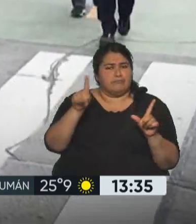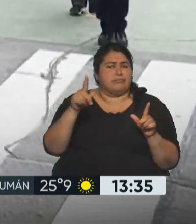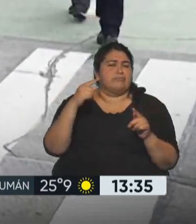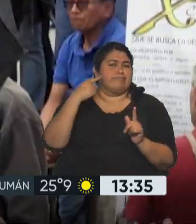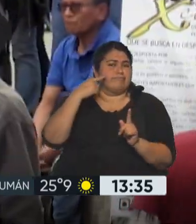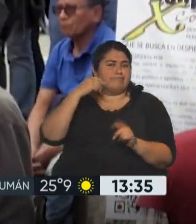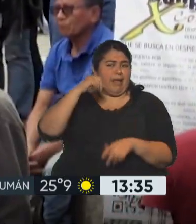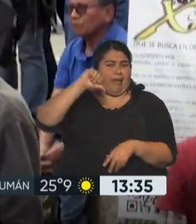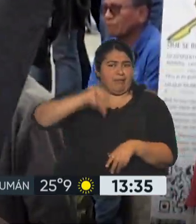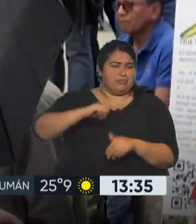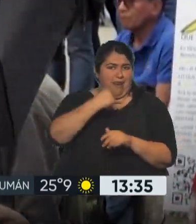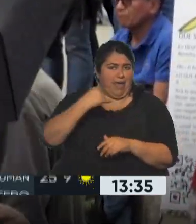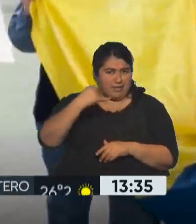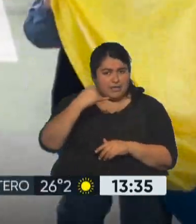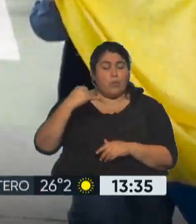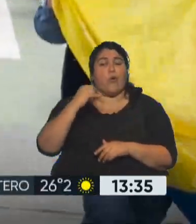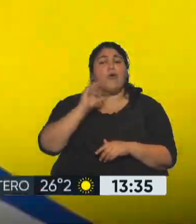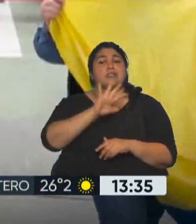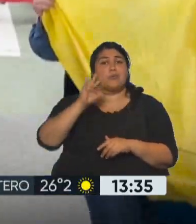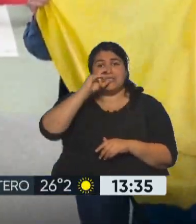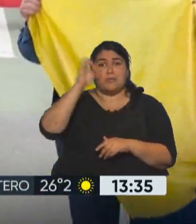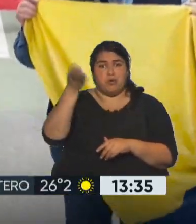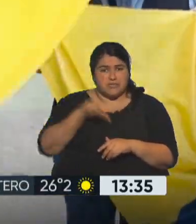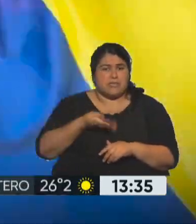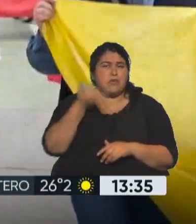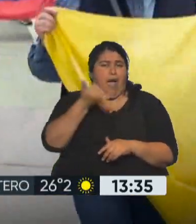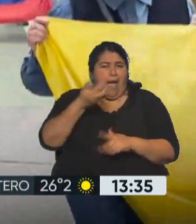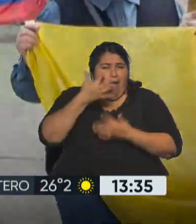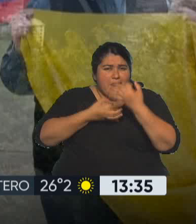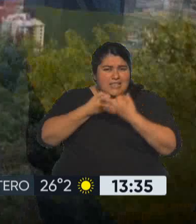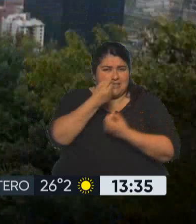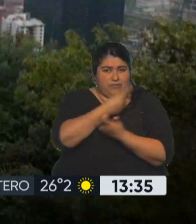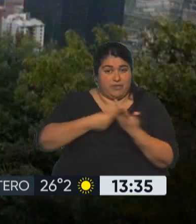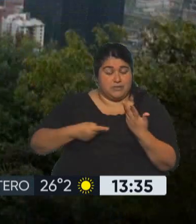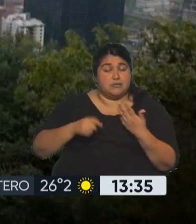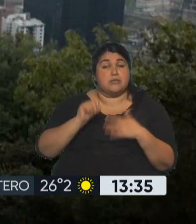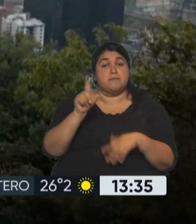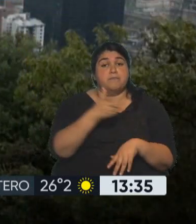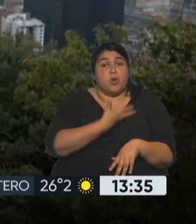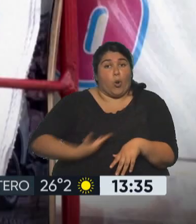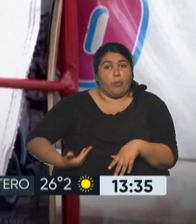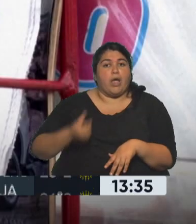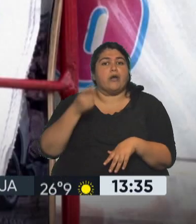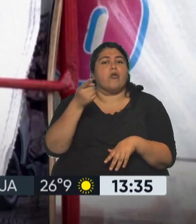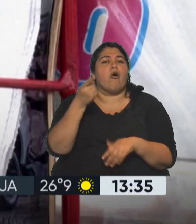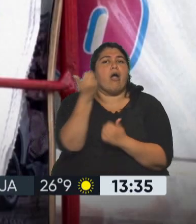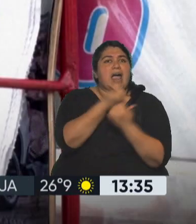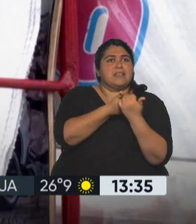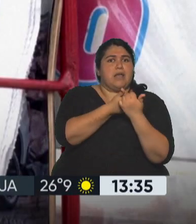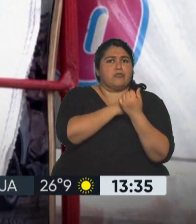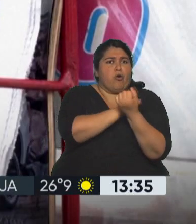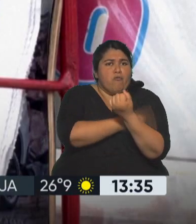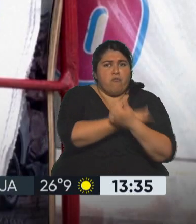al 57%, tiene en realidad varias lecturas, ya que el oficialismo no compitió con candidatos fuertes en las principales